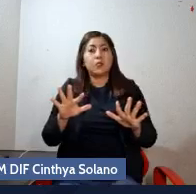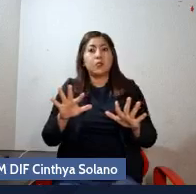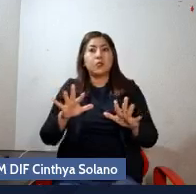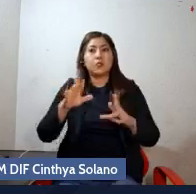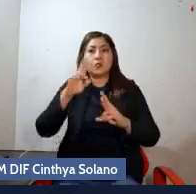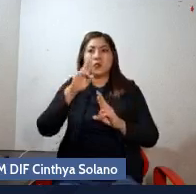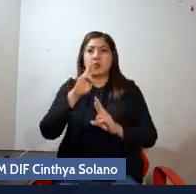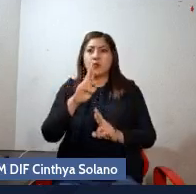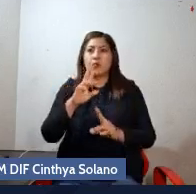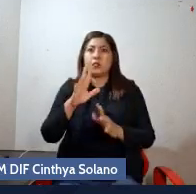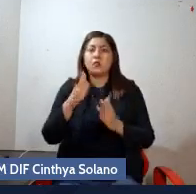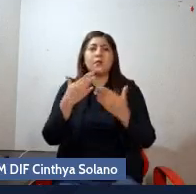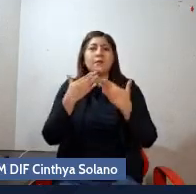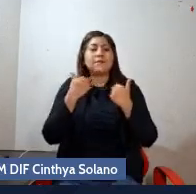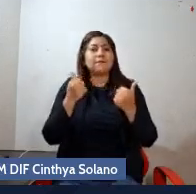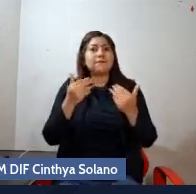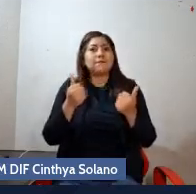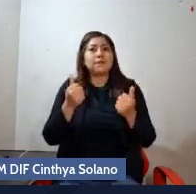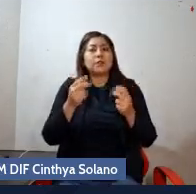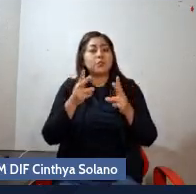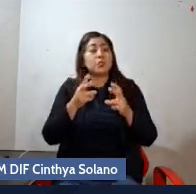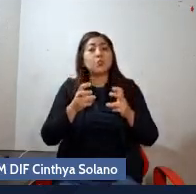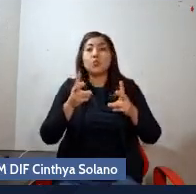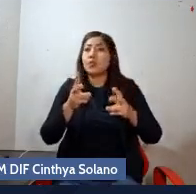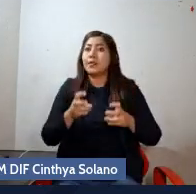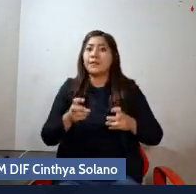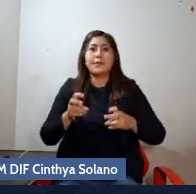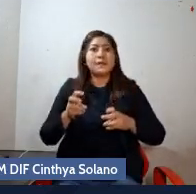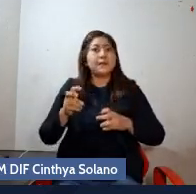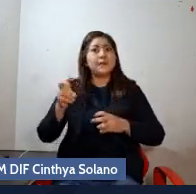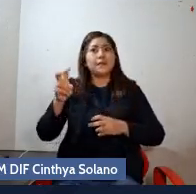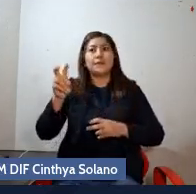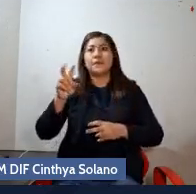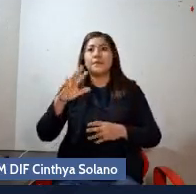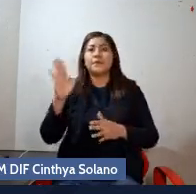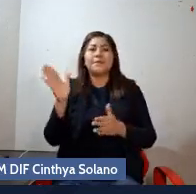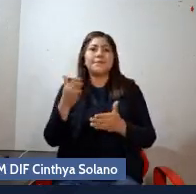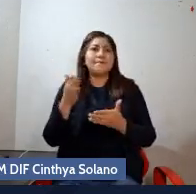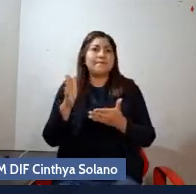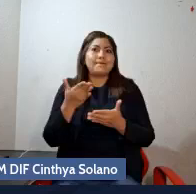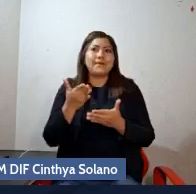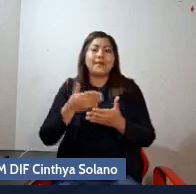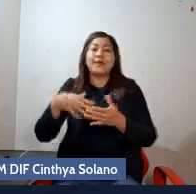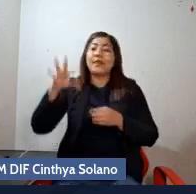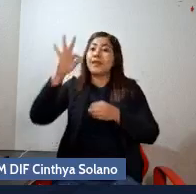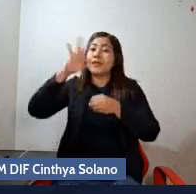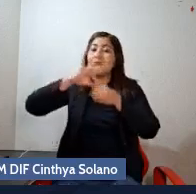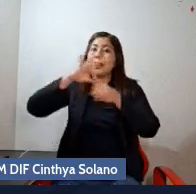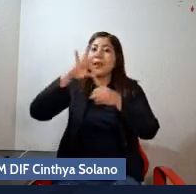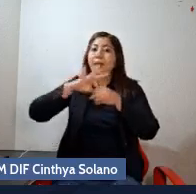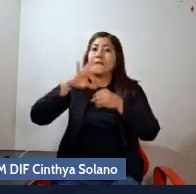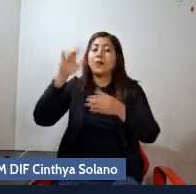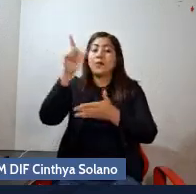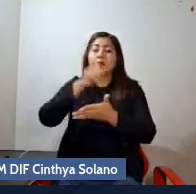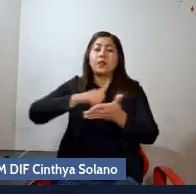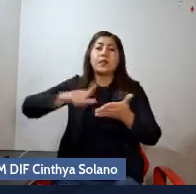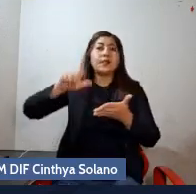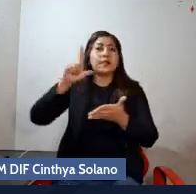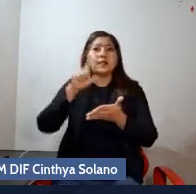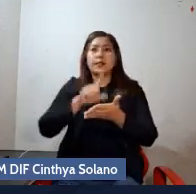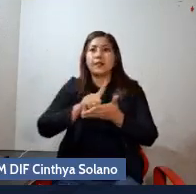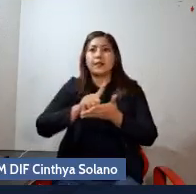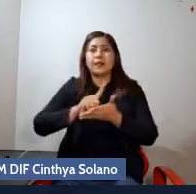Vamos a hablar como ejemplo del artículo 7 de la Ley General en materia de delitos electorales